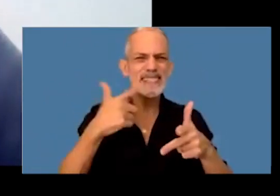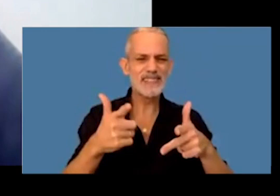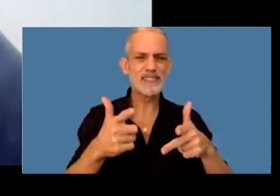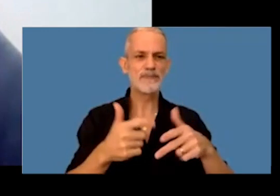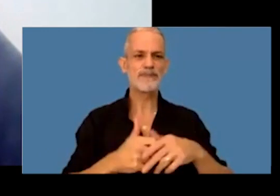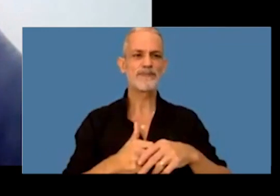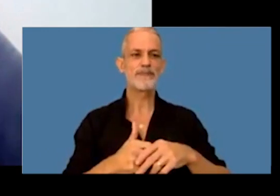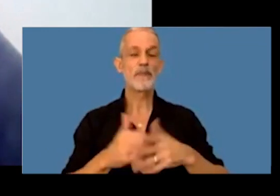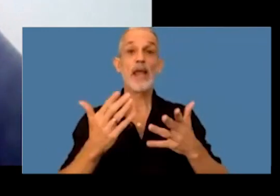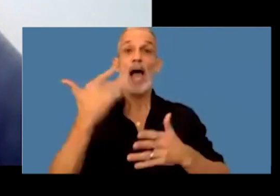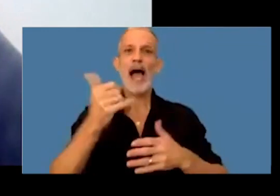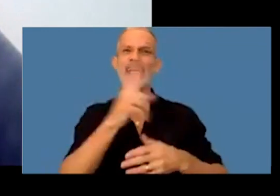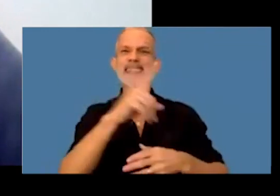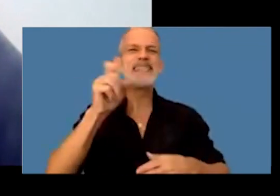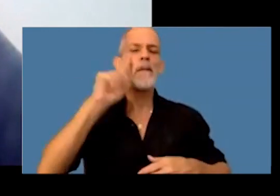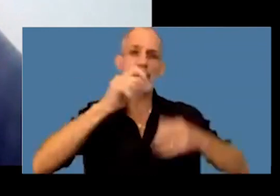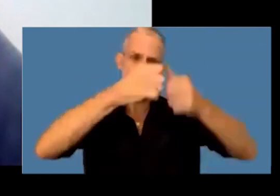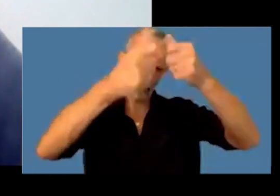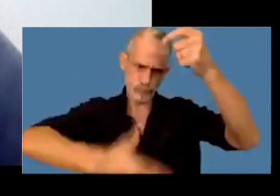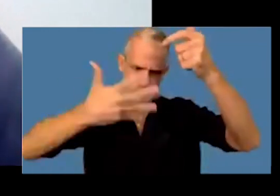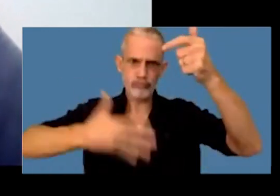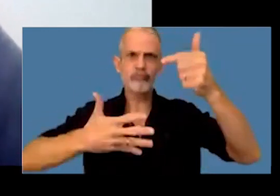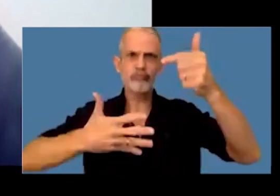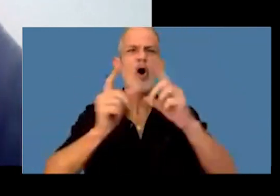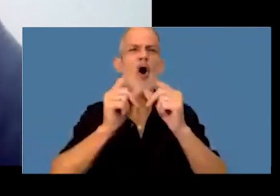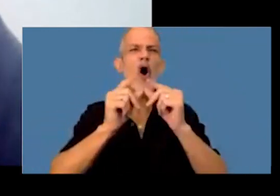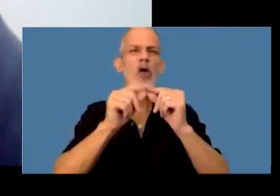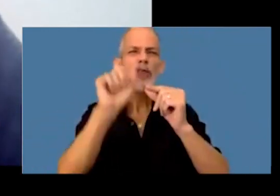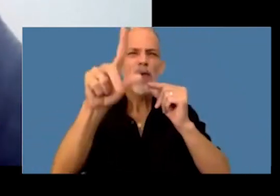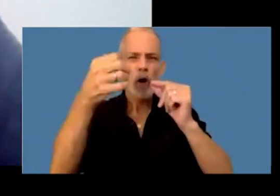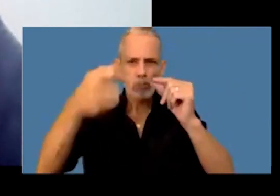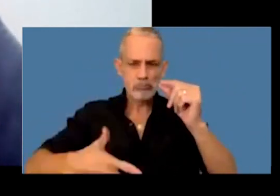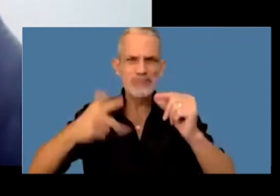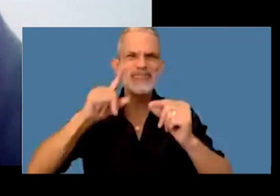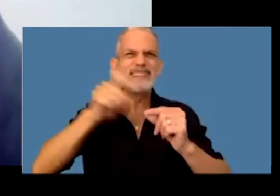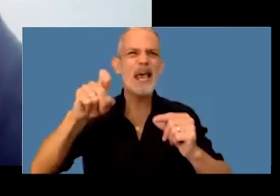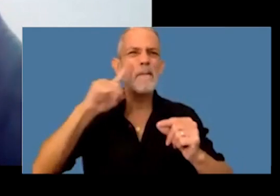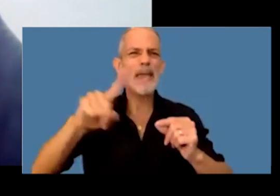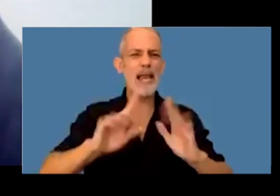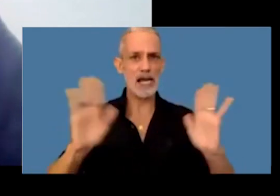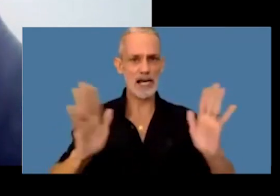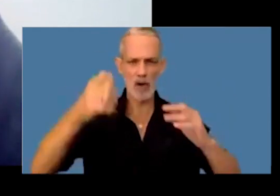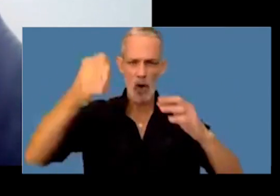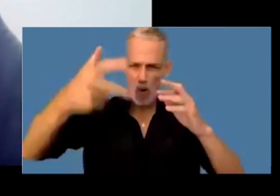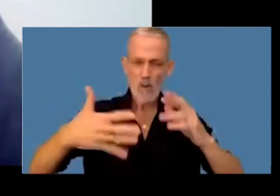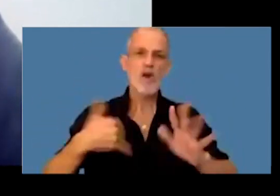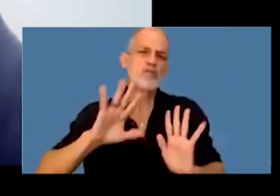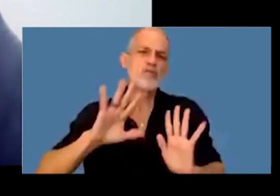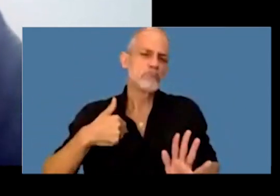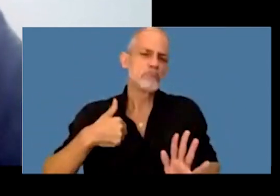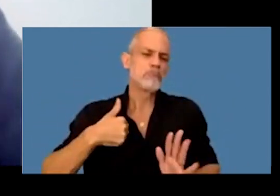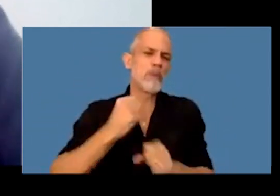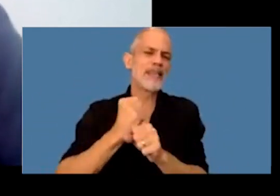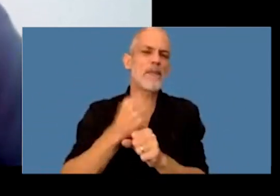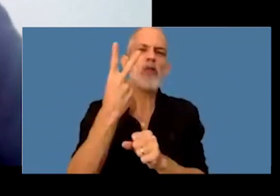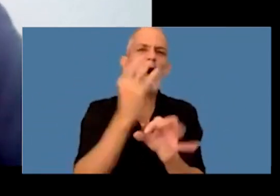Hay 100.000 códigos. O sea, nosotros trabajamos con dos